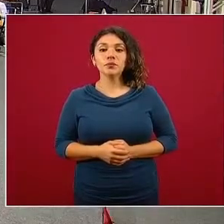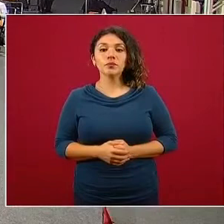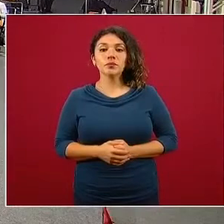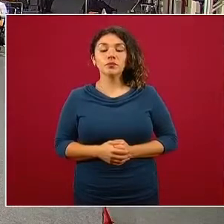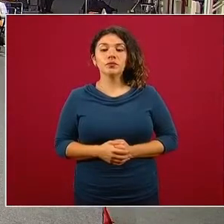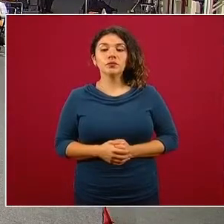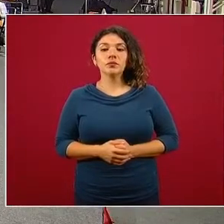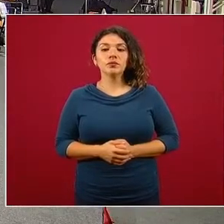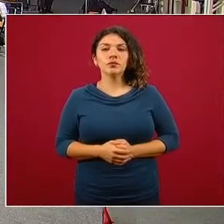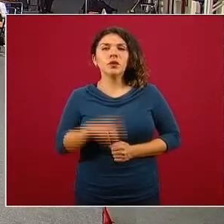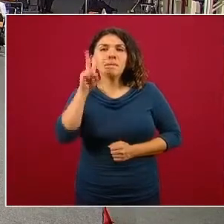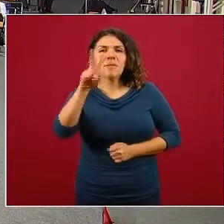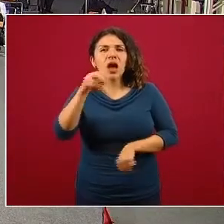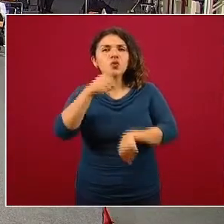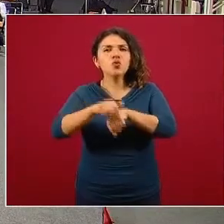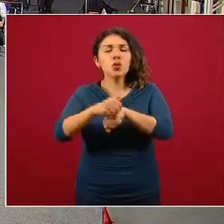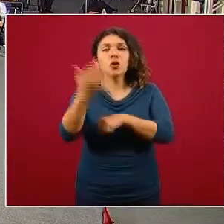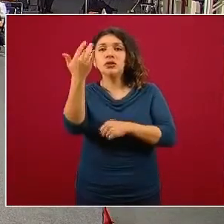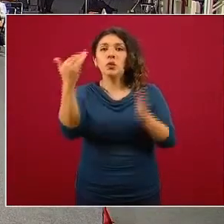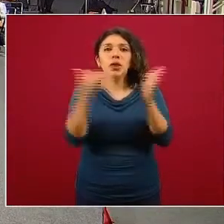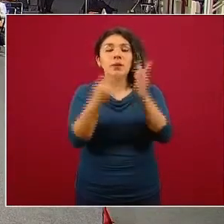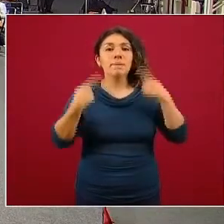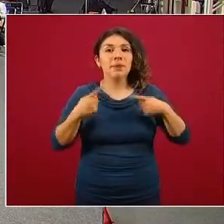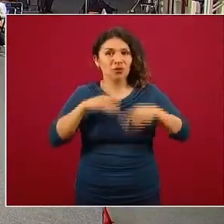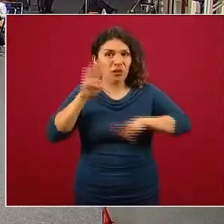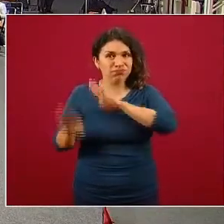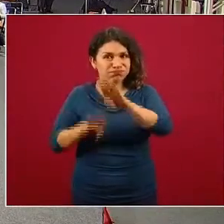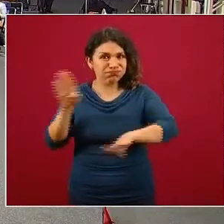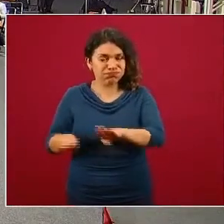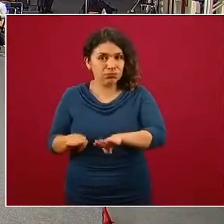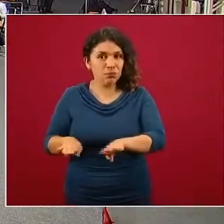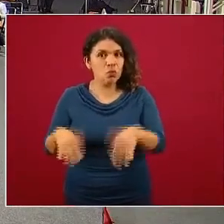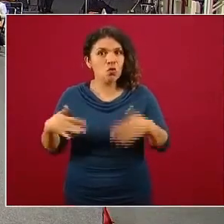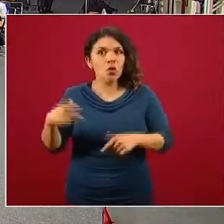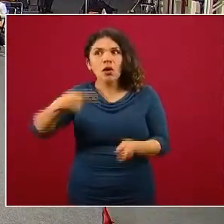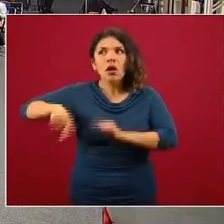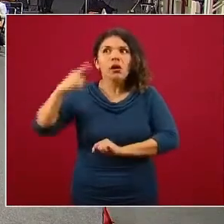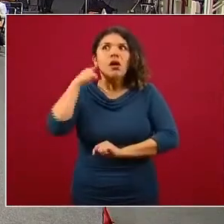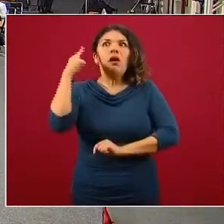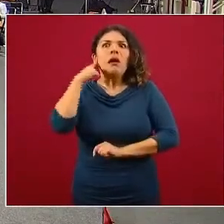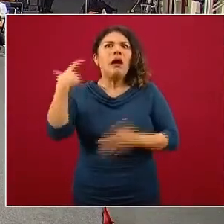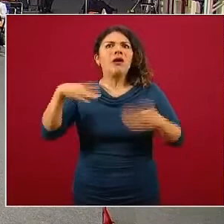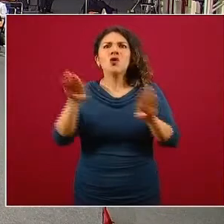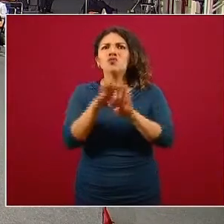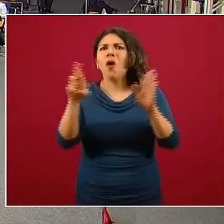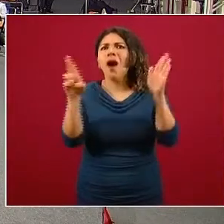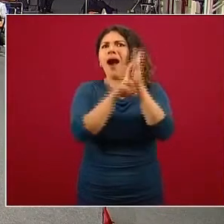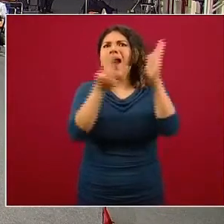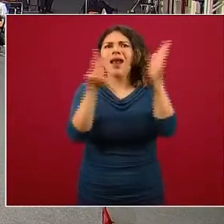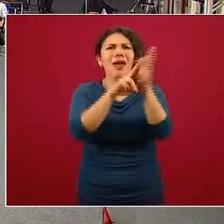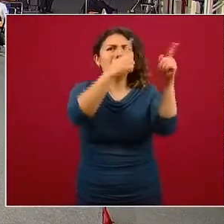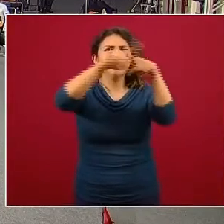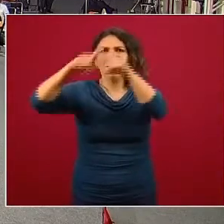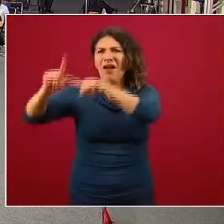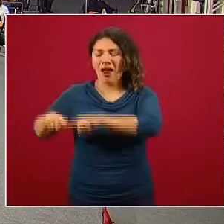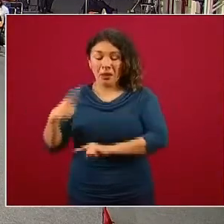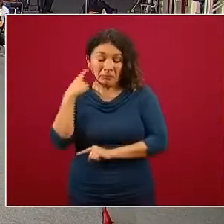Esta cifra de 50,000 muertos ha como activado alertas, alarmas en diferentes